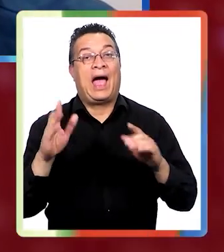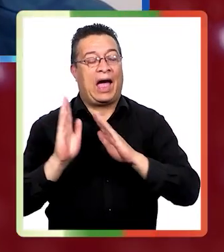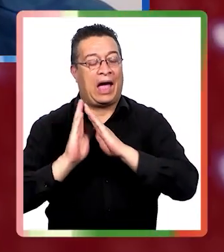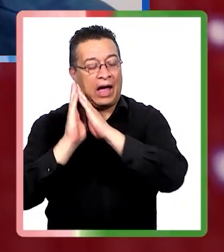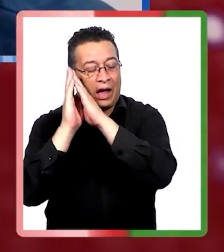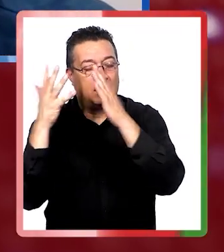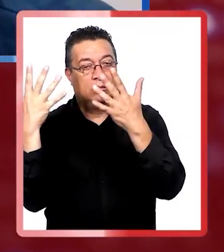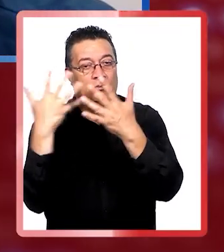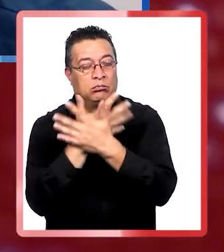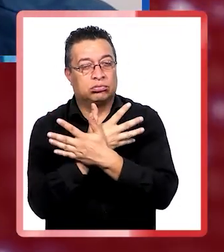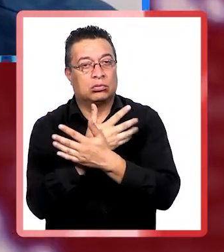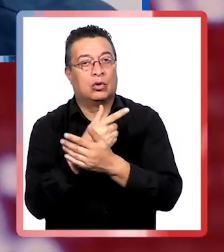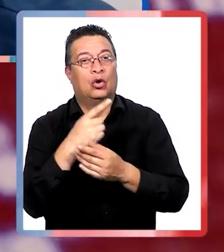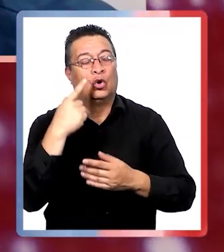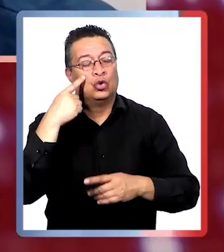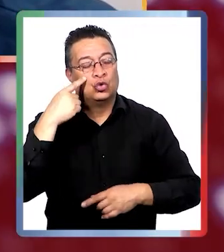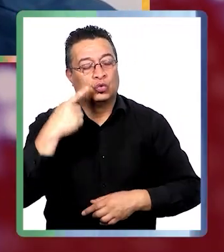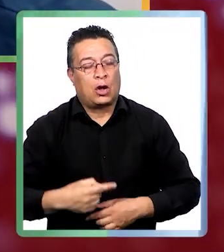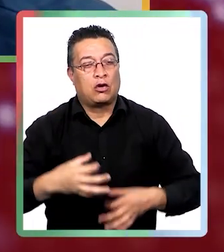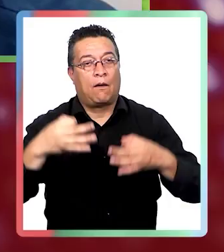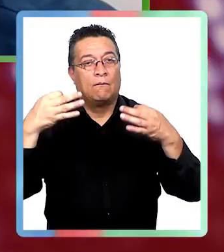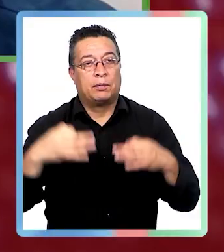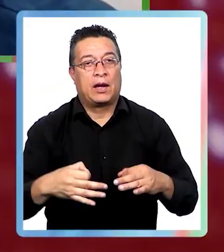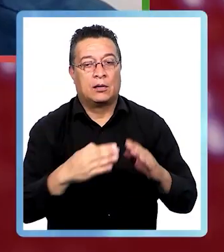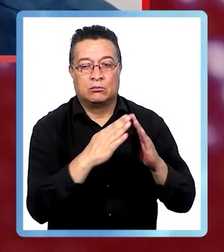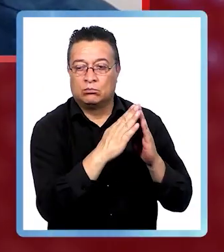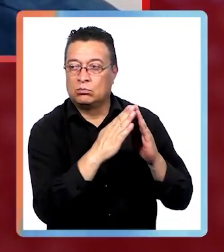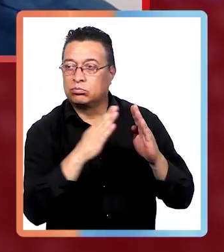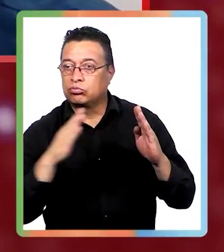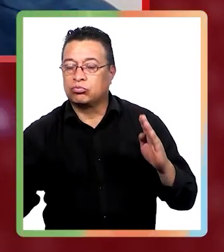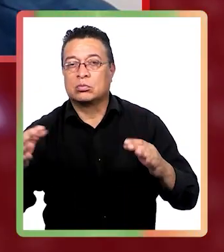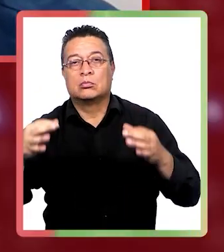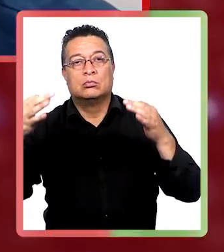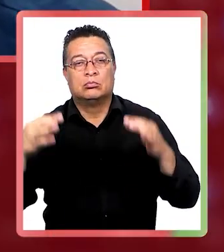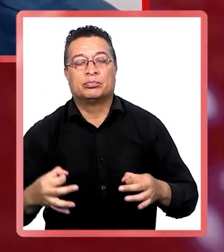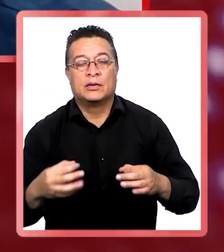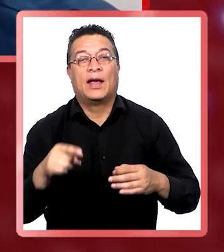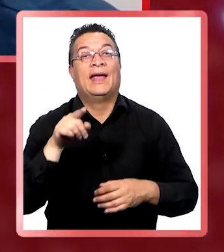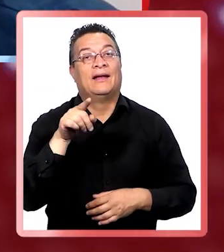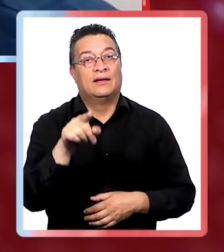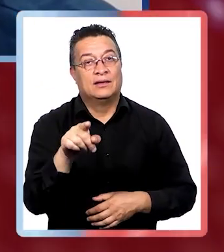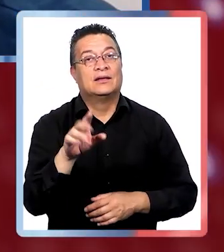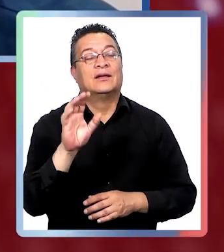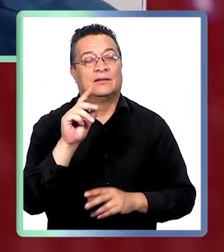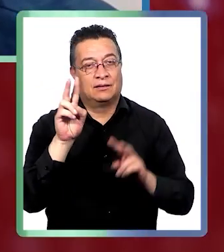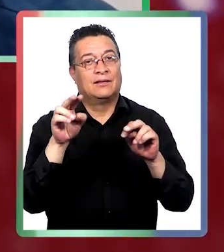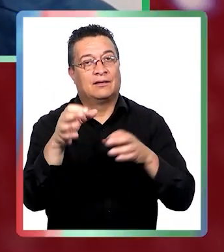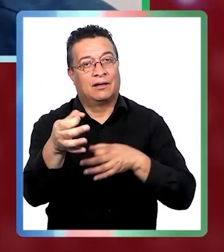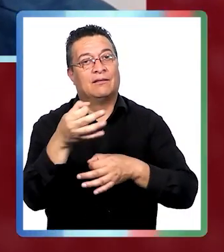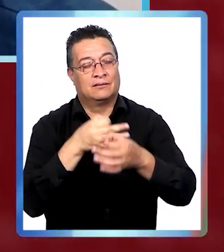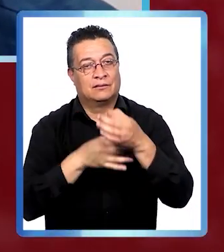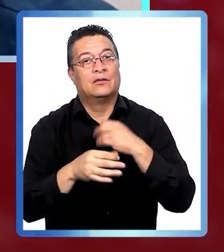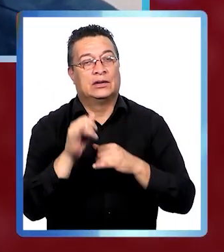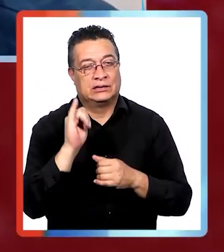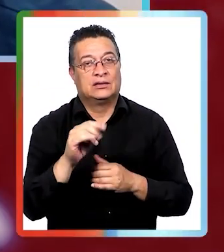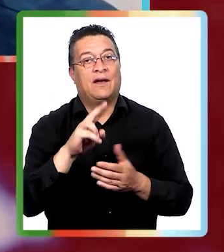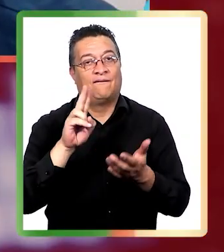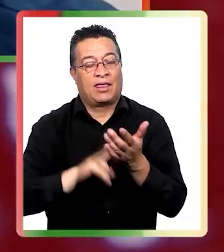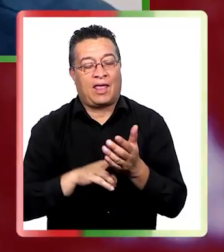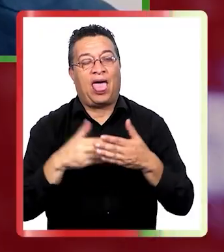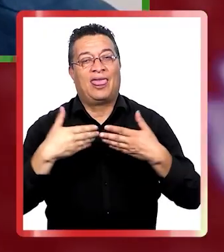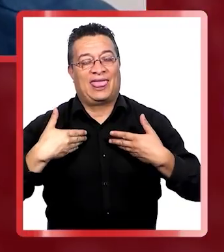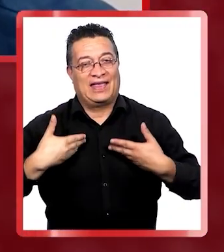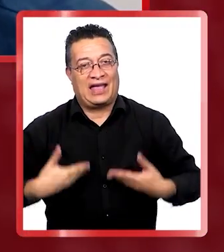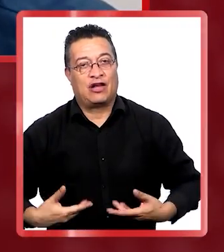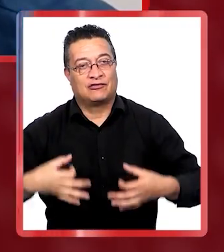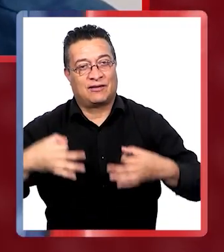es que no entran en las fases del sueño correspondientes para efectivamente entrar en este ejemplo y en este caso donde sí hay un